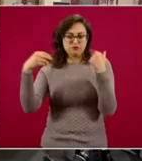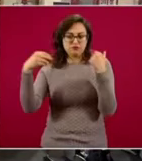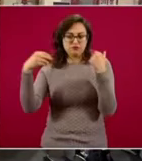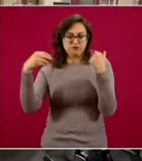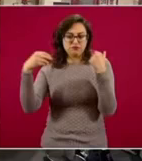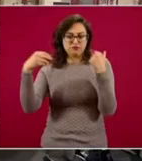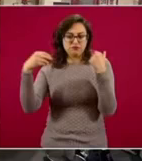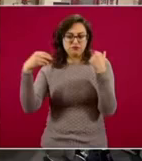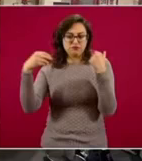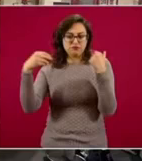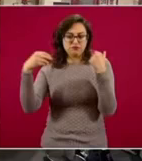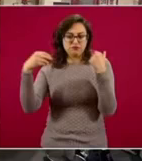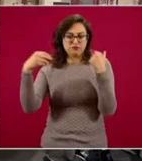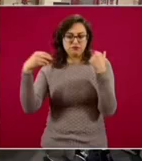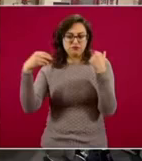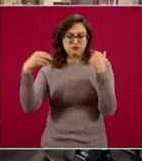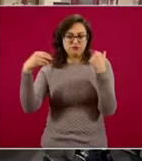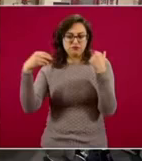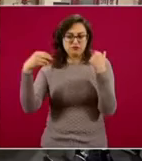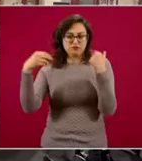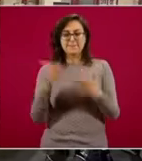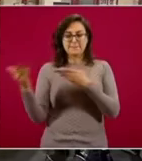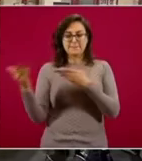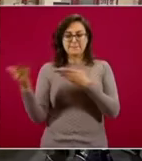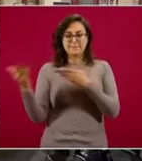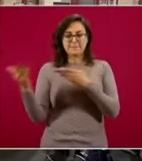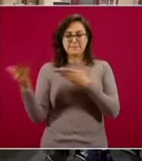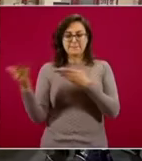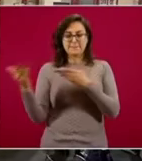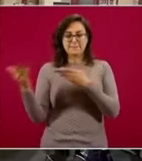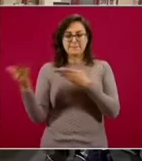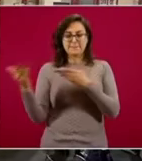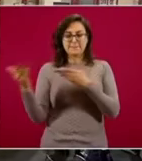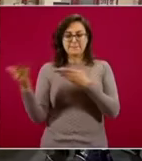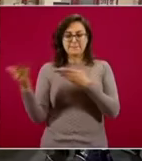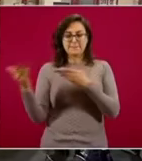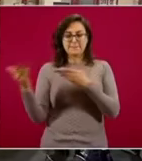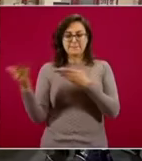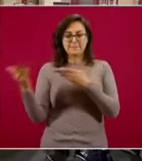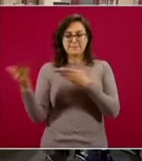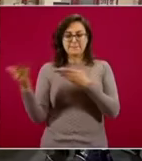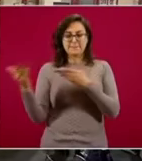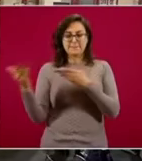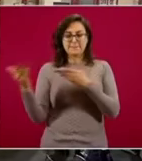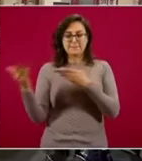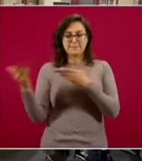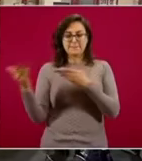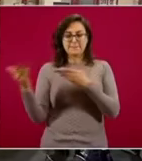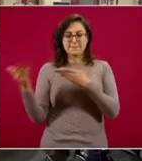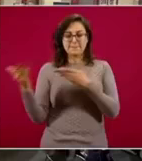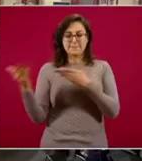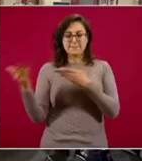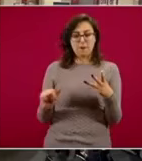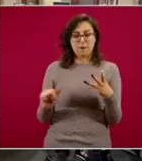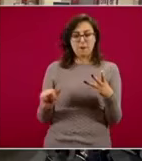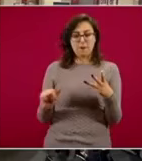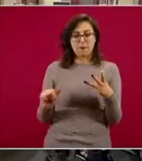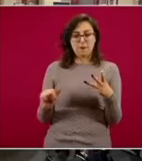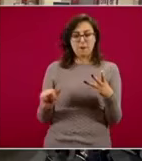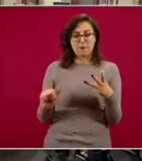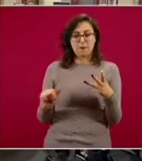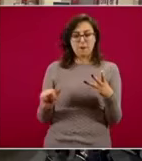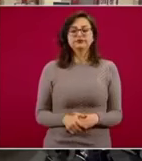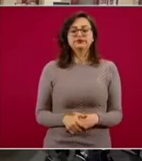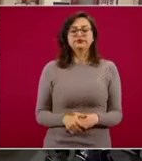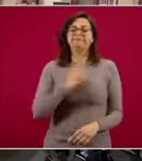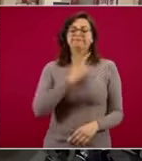Posteriormente presentaré yo, cerrará el doctor López Ridaura y vamos a dejar suficiente tiempo para algunas preguntas y comentarios. Doctor. Con mucho gusto,